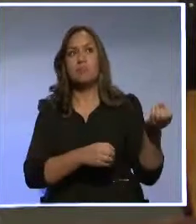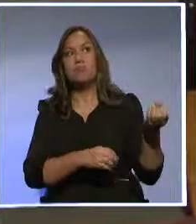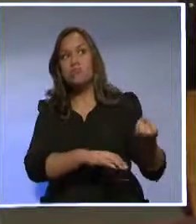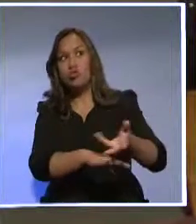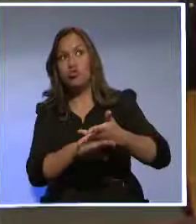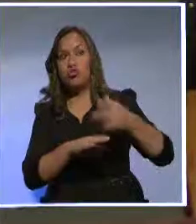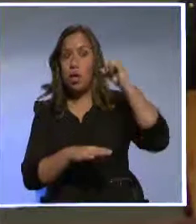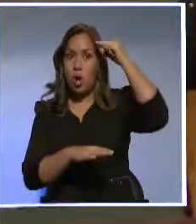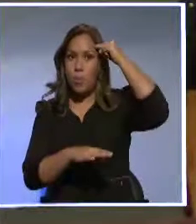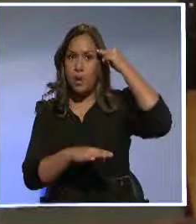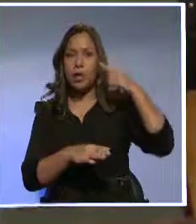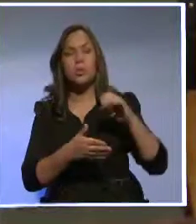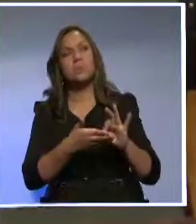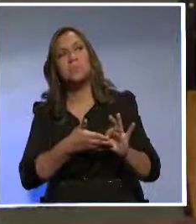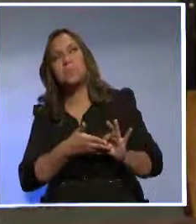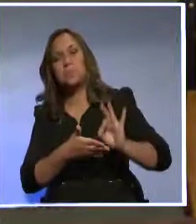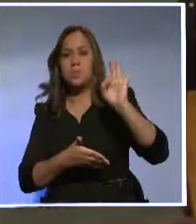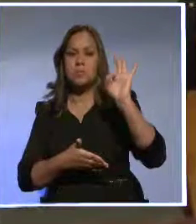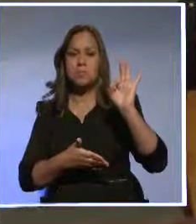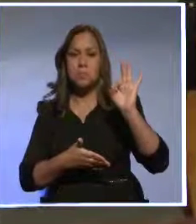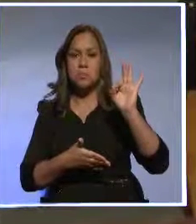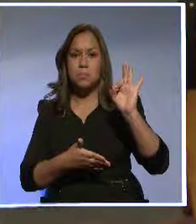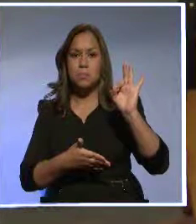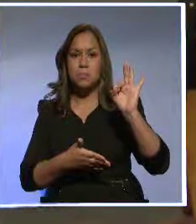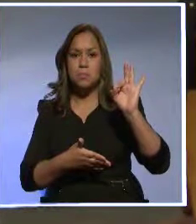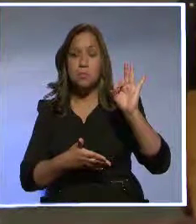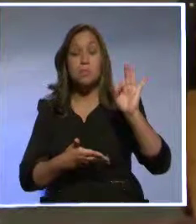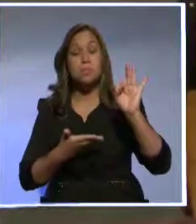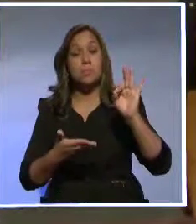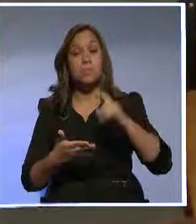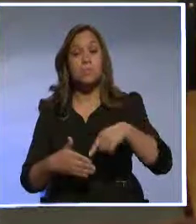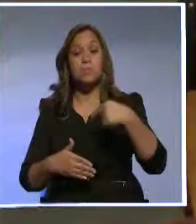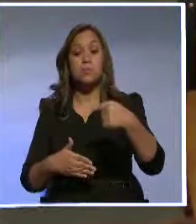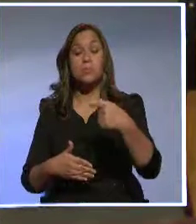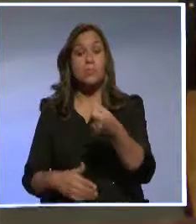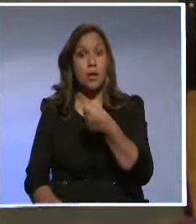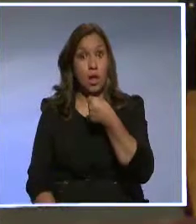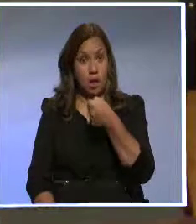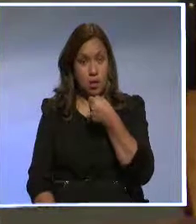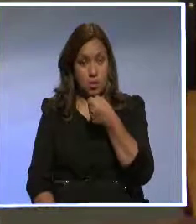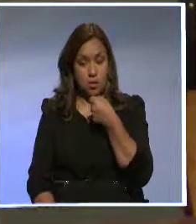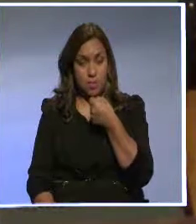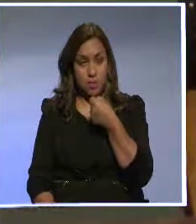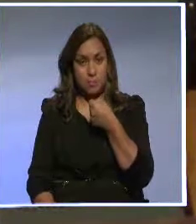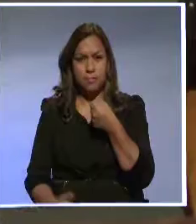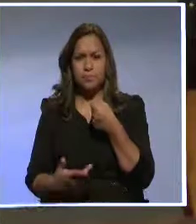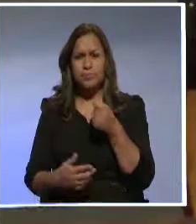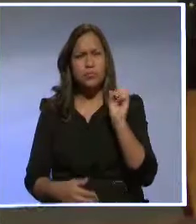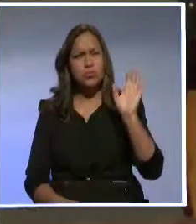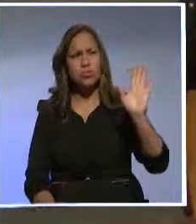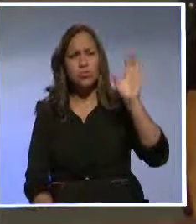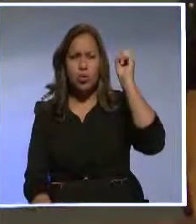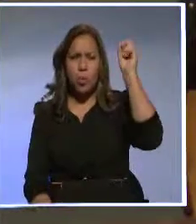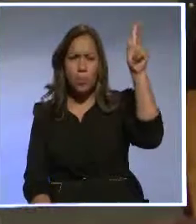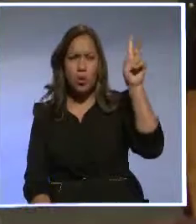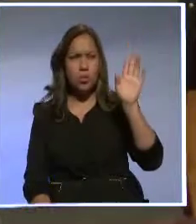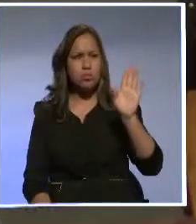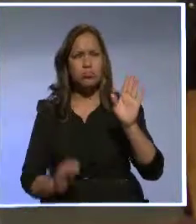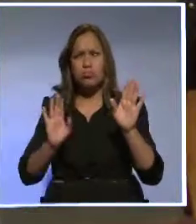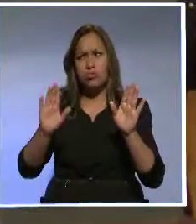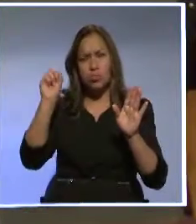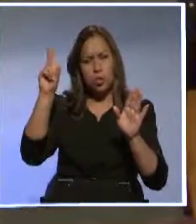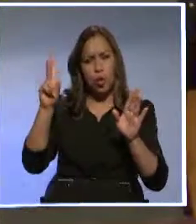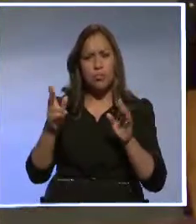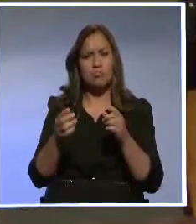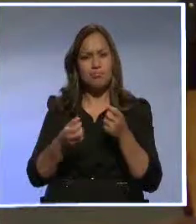parcial del ejecutivo a esta propuesta en nuestra siguiente entrevista conoceremos el punto de vista de quienes cuestionan este